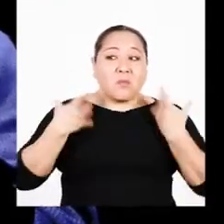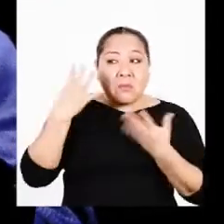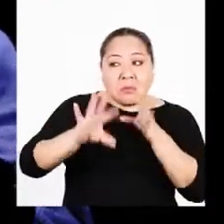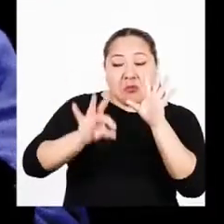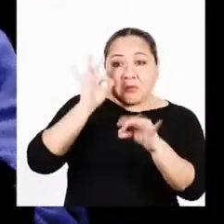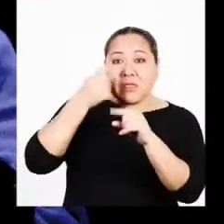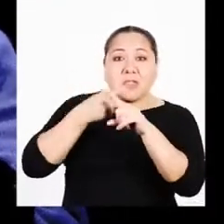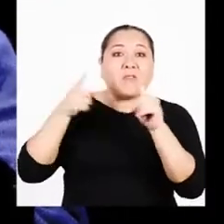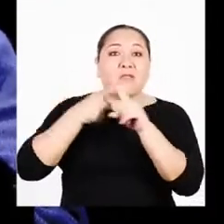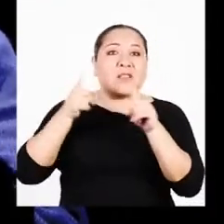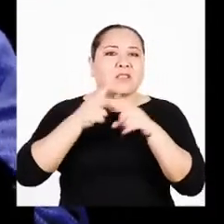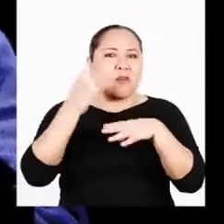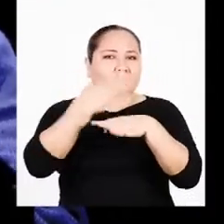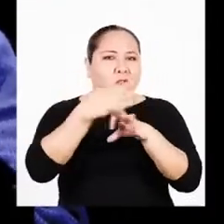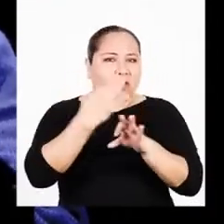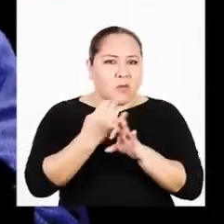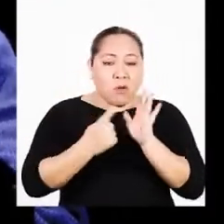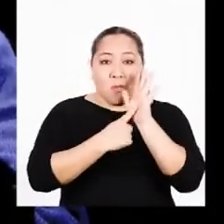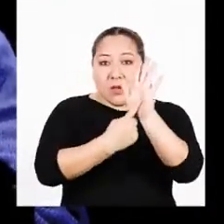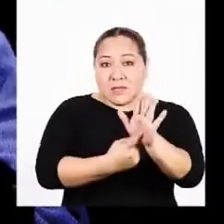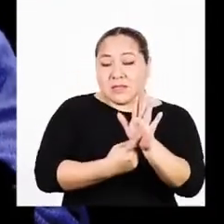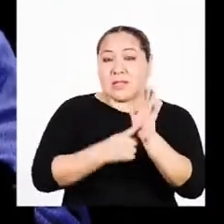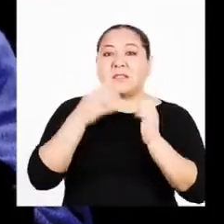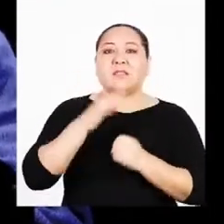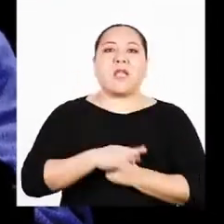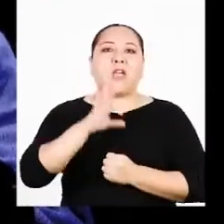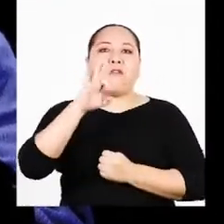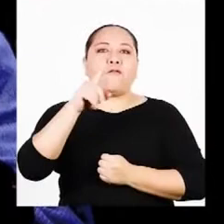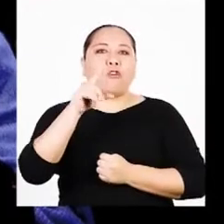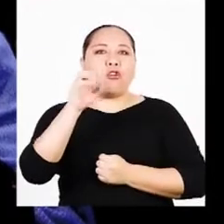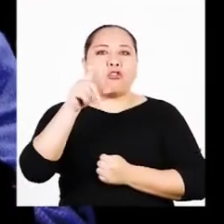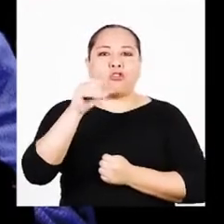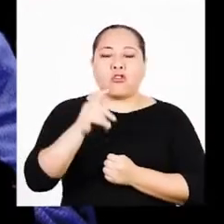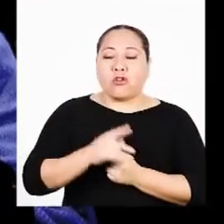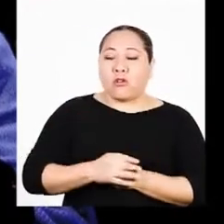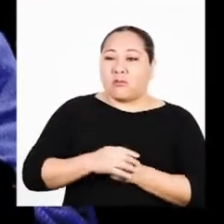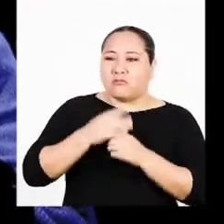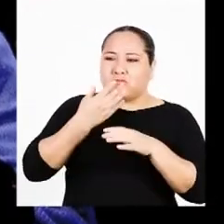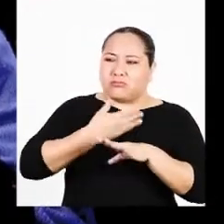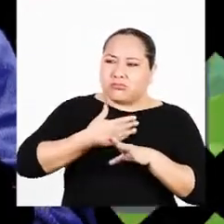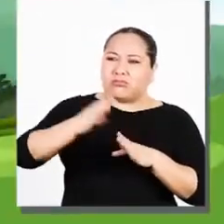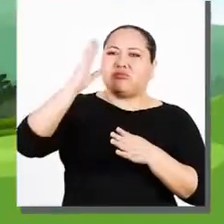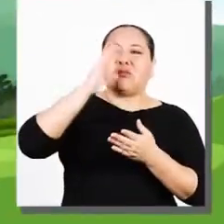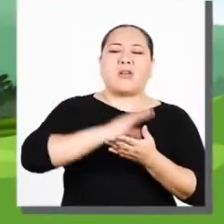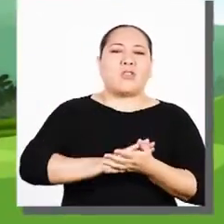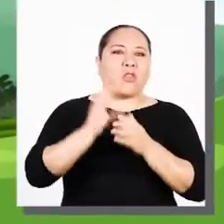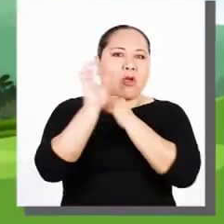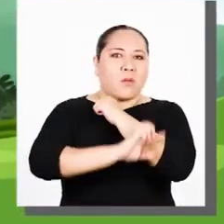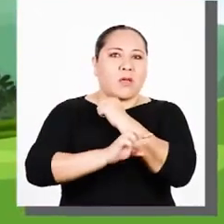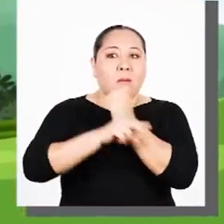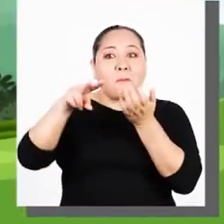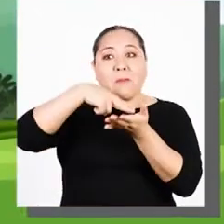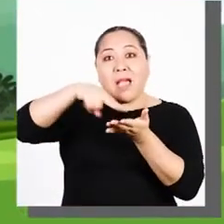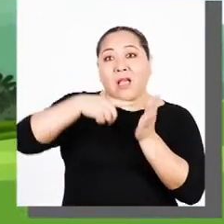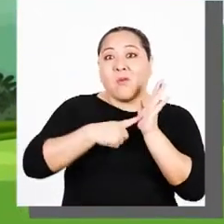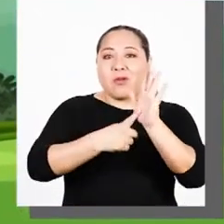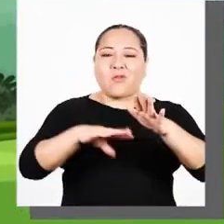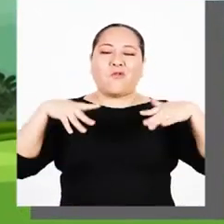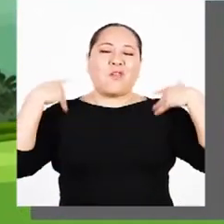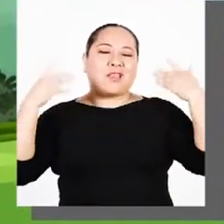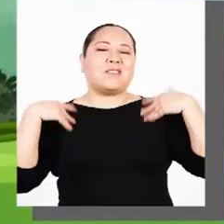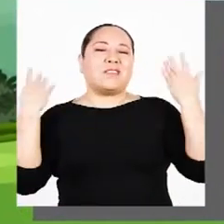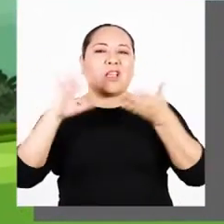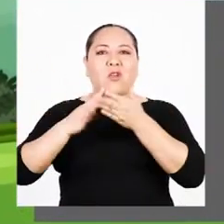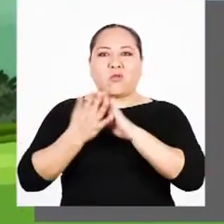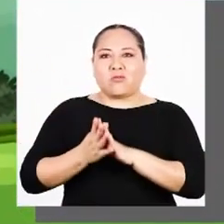Podemos encontrar diversas manifestaciones de folclore a lo largo y ancho de nuestro país, como bailes que manifiestan la alegría de